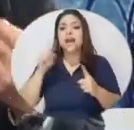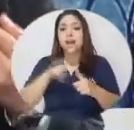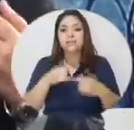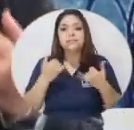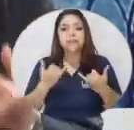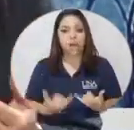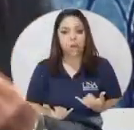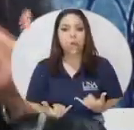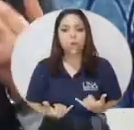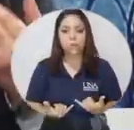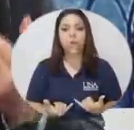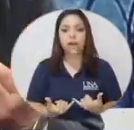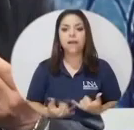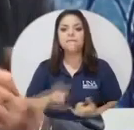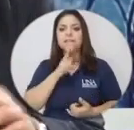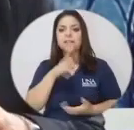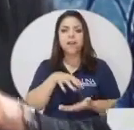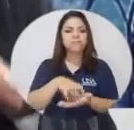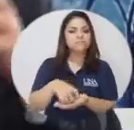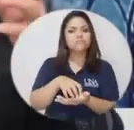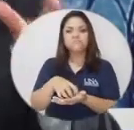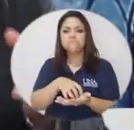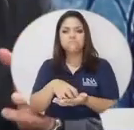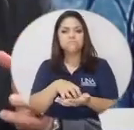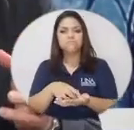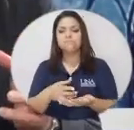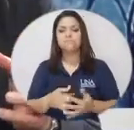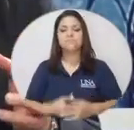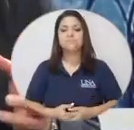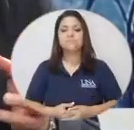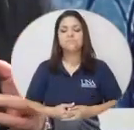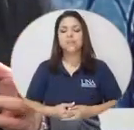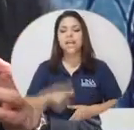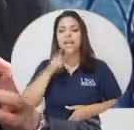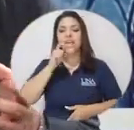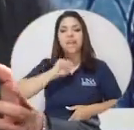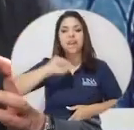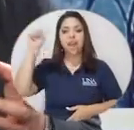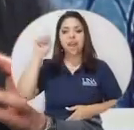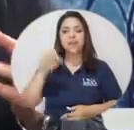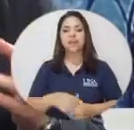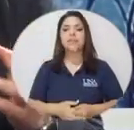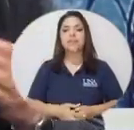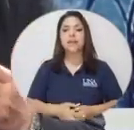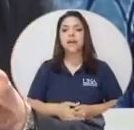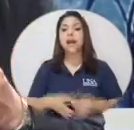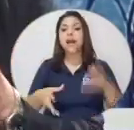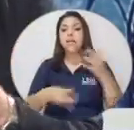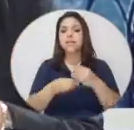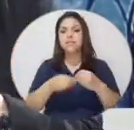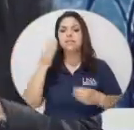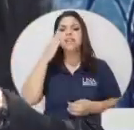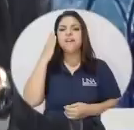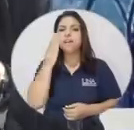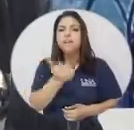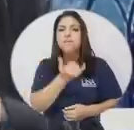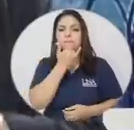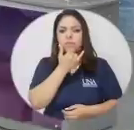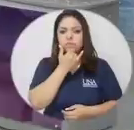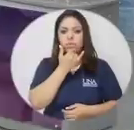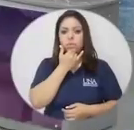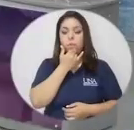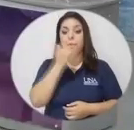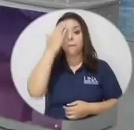que se firma este programa en una incerteza, además con un elemento que vamos a ver qué pasó. El hecho de que el presidente